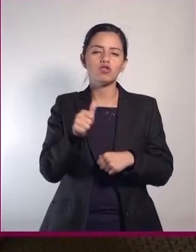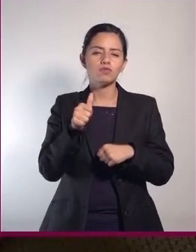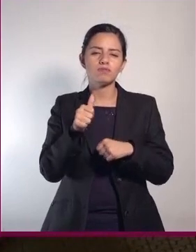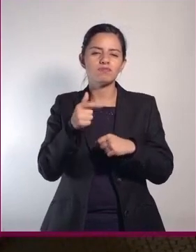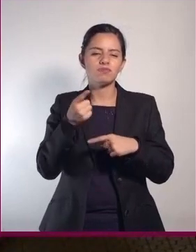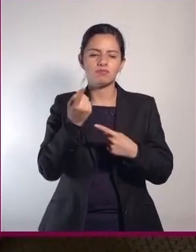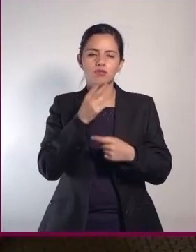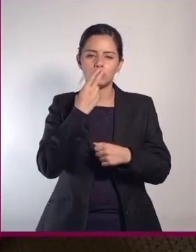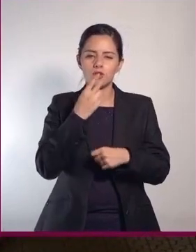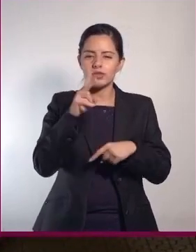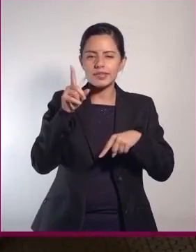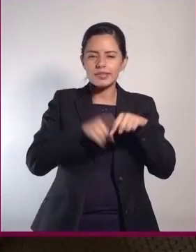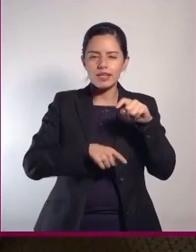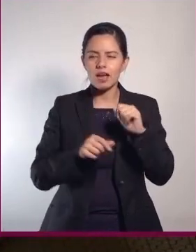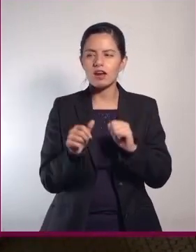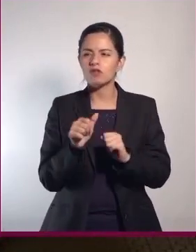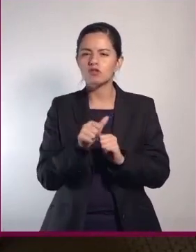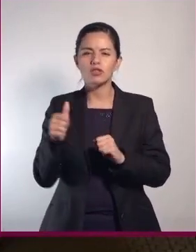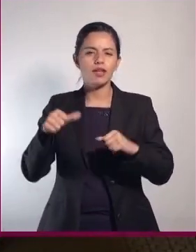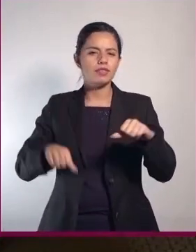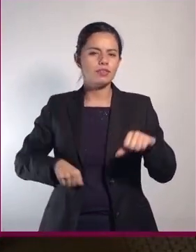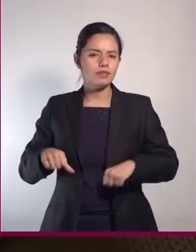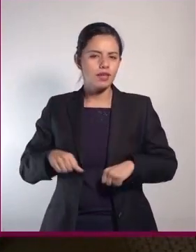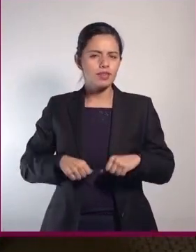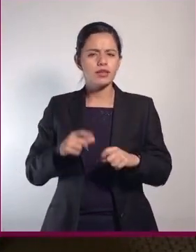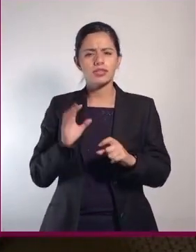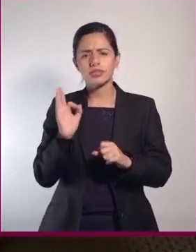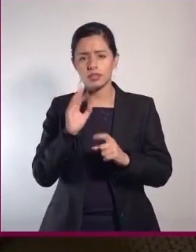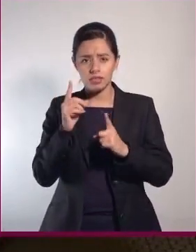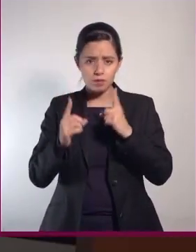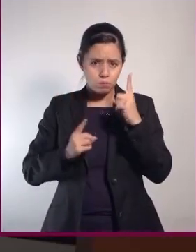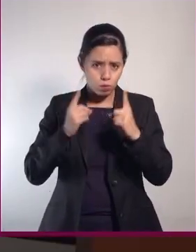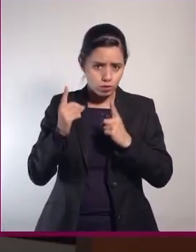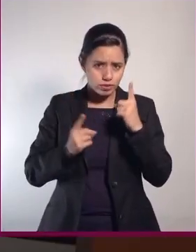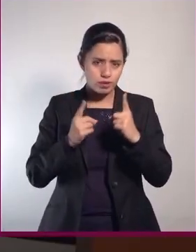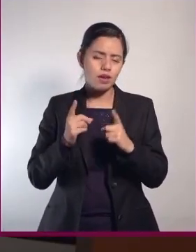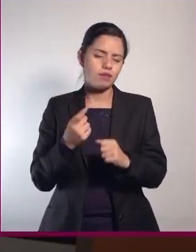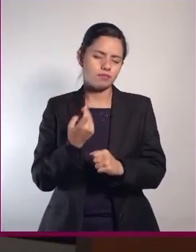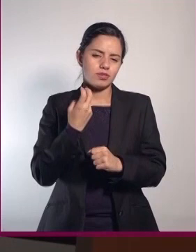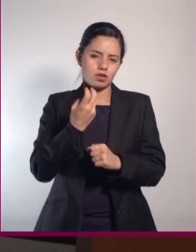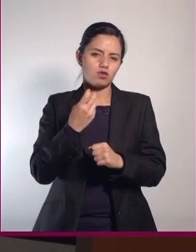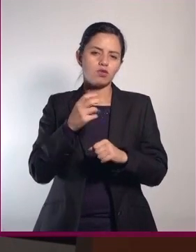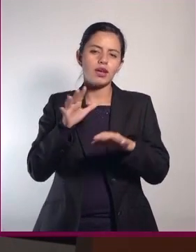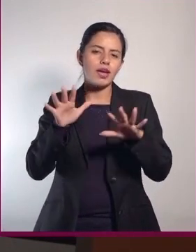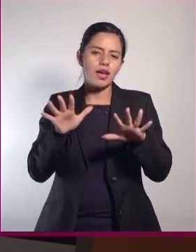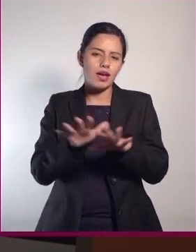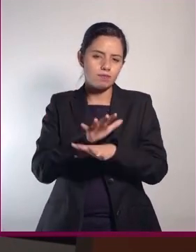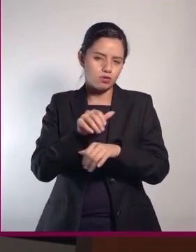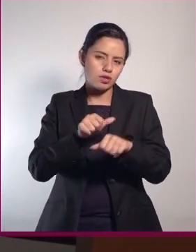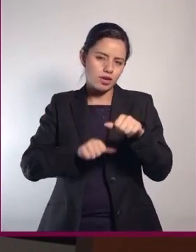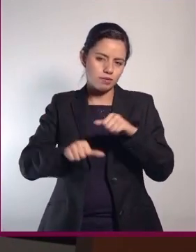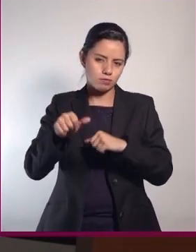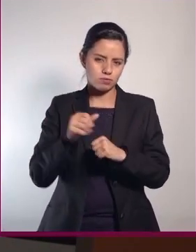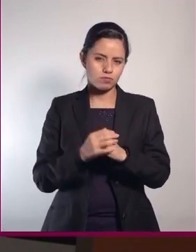deporte, hacer algo que pueda sustituir esta situación y evidentemente tratar o concientizar a sus